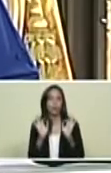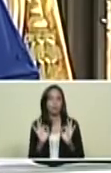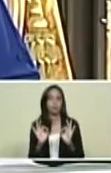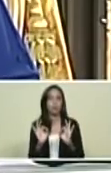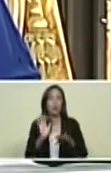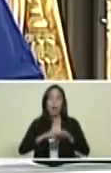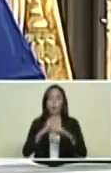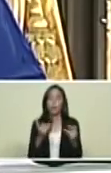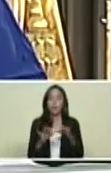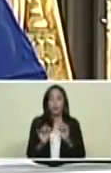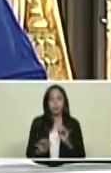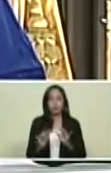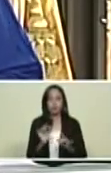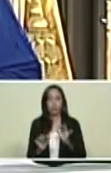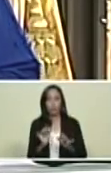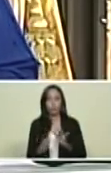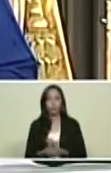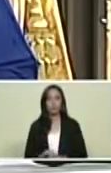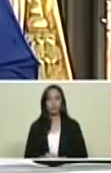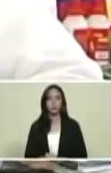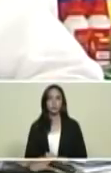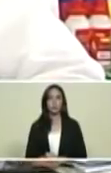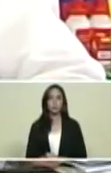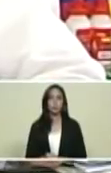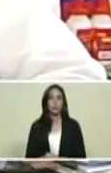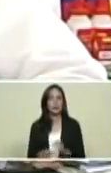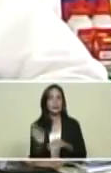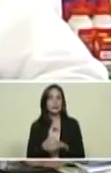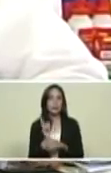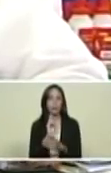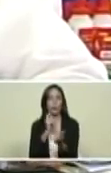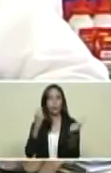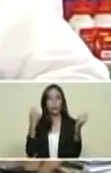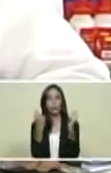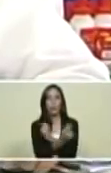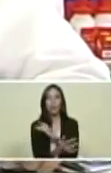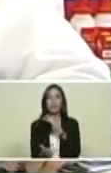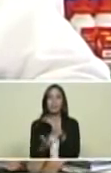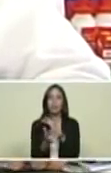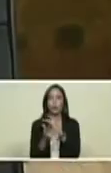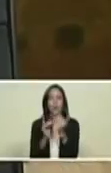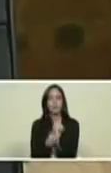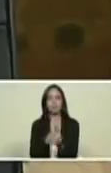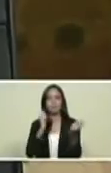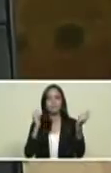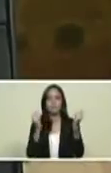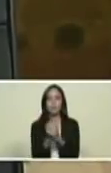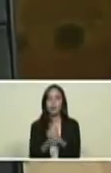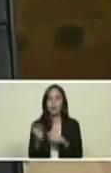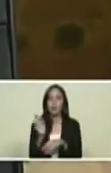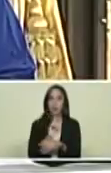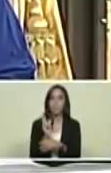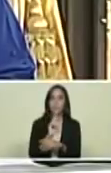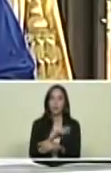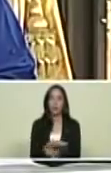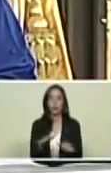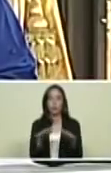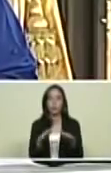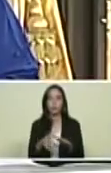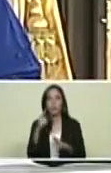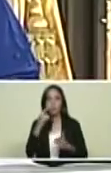mundo de la computación la velocidad de cambio es impresionante. Aquí está la canaimita.